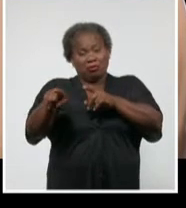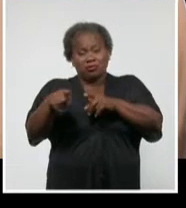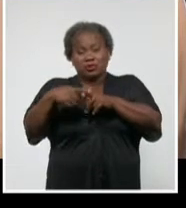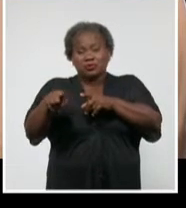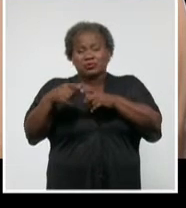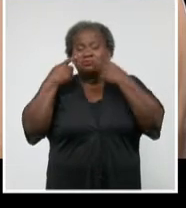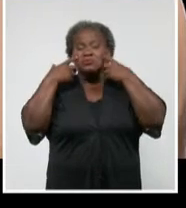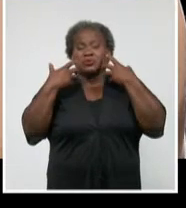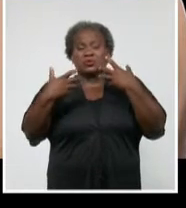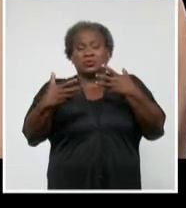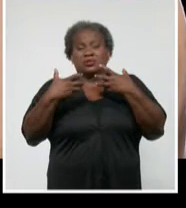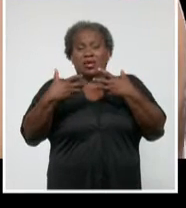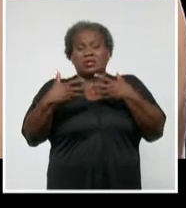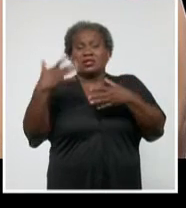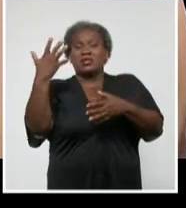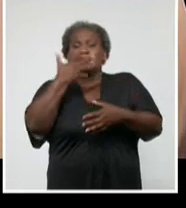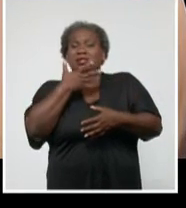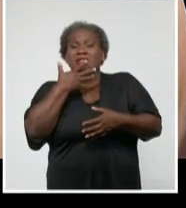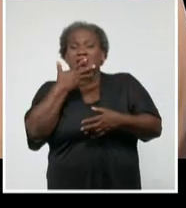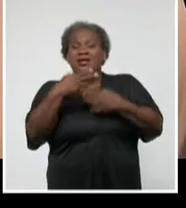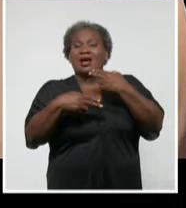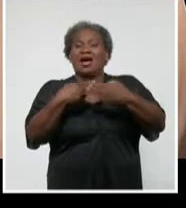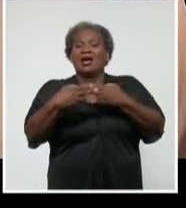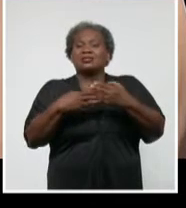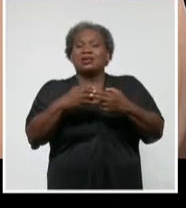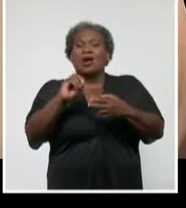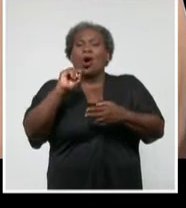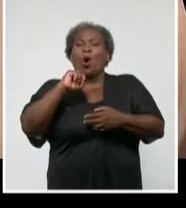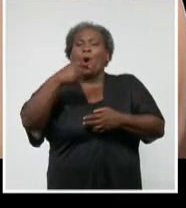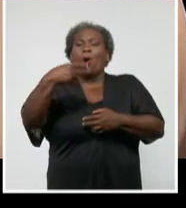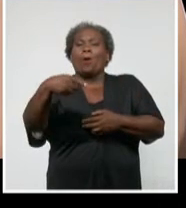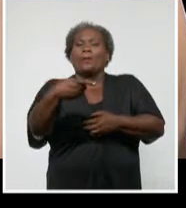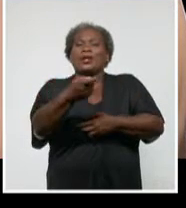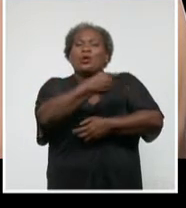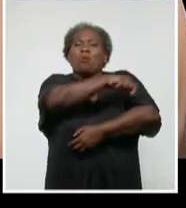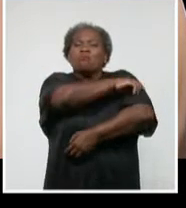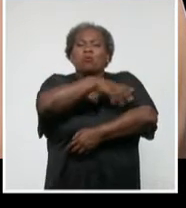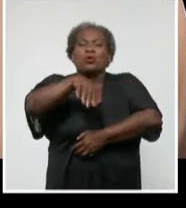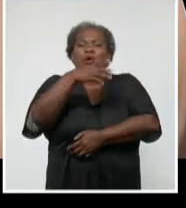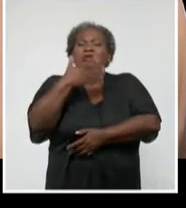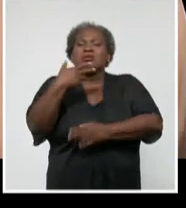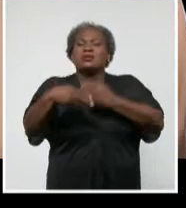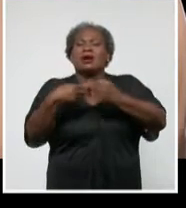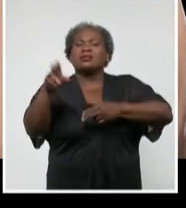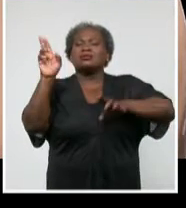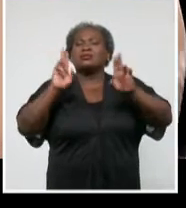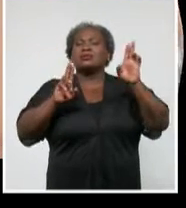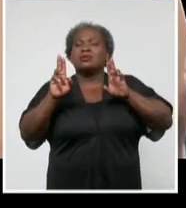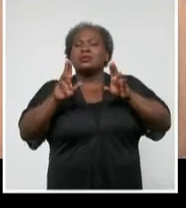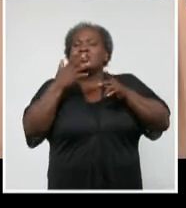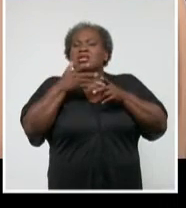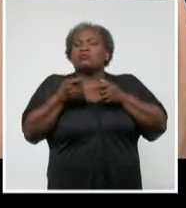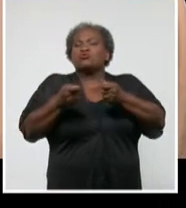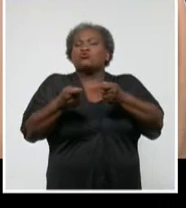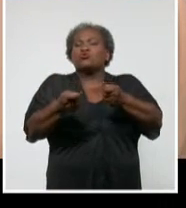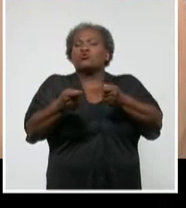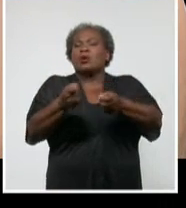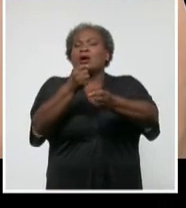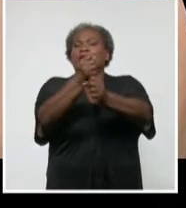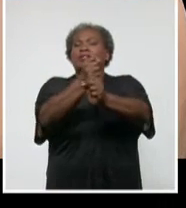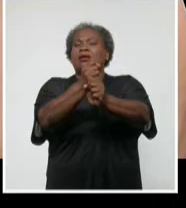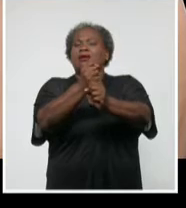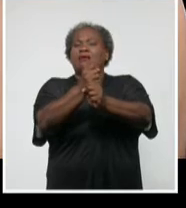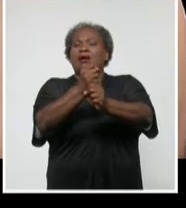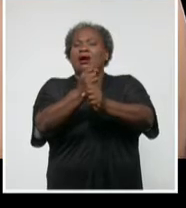importante, ¿quiénes son los que construyen la opinión pública? ¿Quiénes son los que fabrican el consenso? ¿Quiénes son los que inducen a trabajar